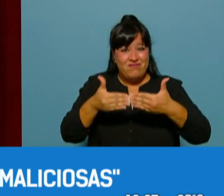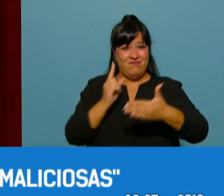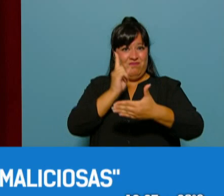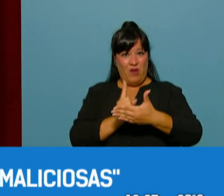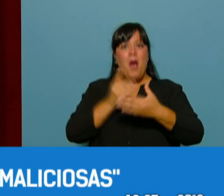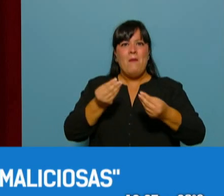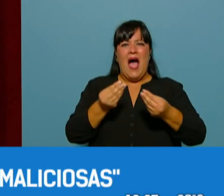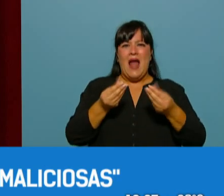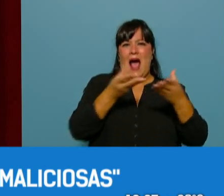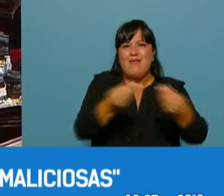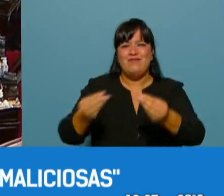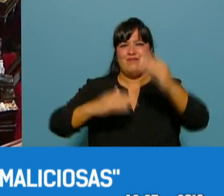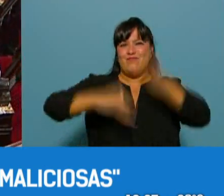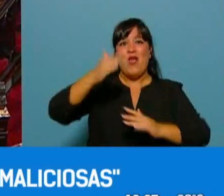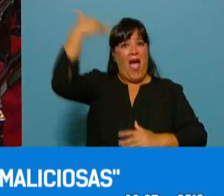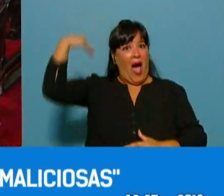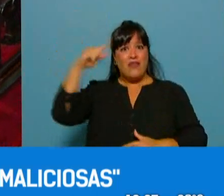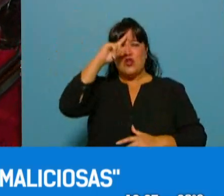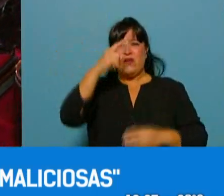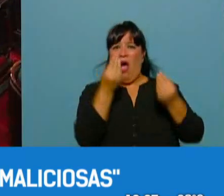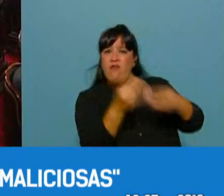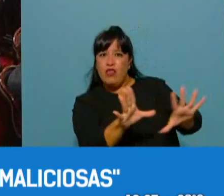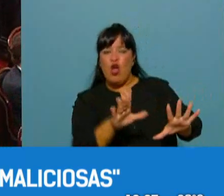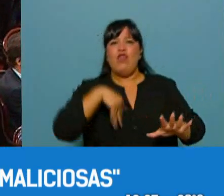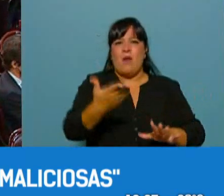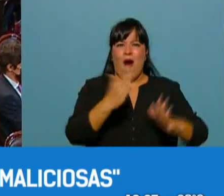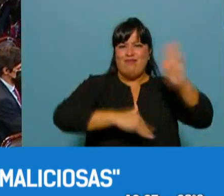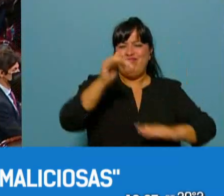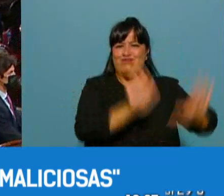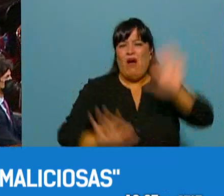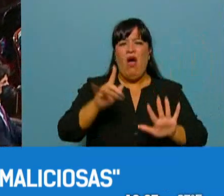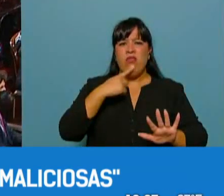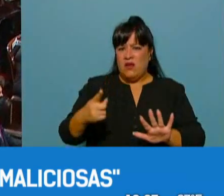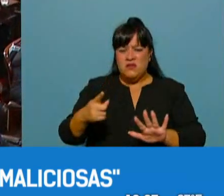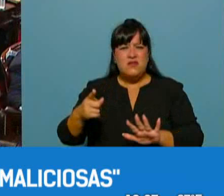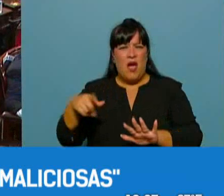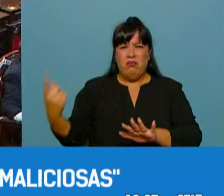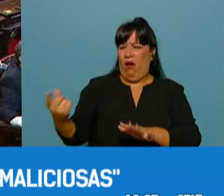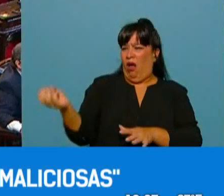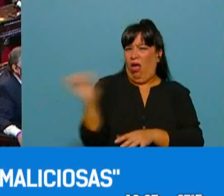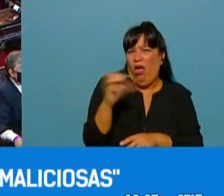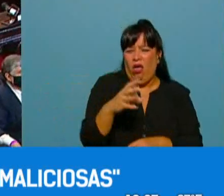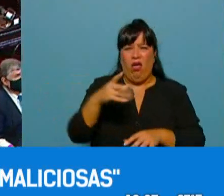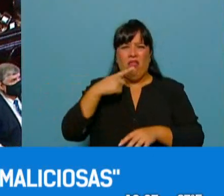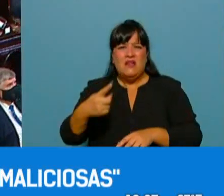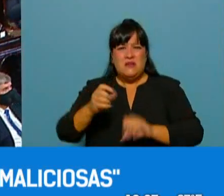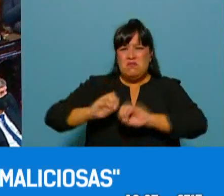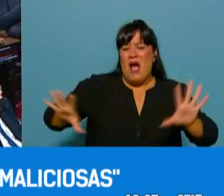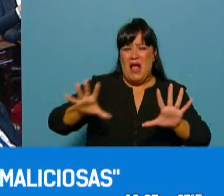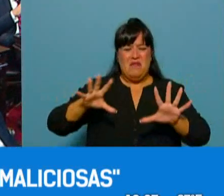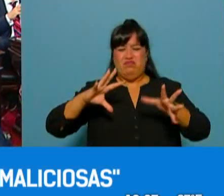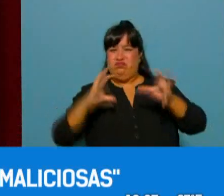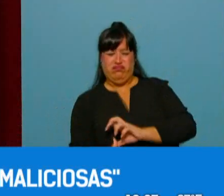los hospitales públicos que habían sido abandonados, firmaron solicitados acusándonos de haber impuesto una